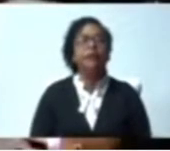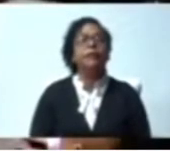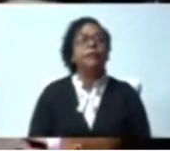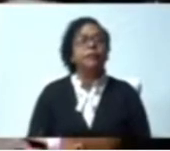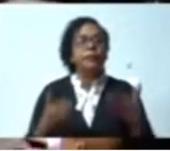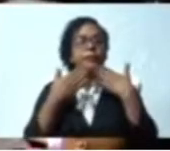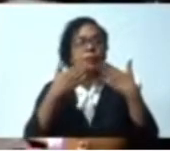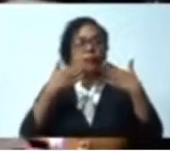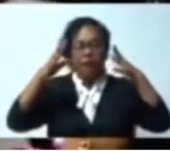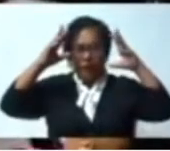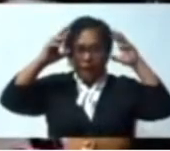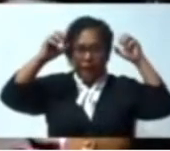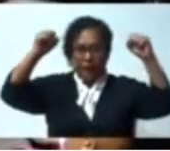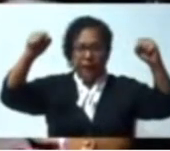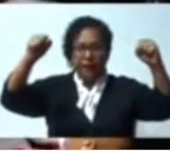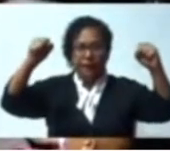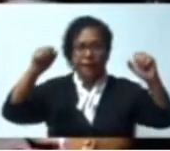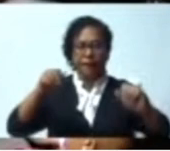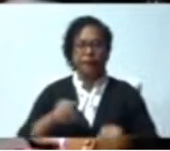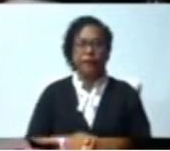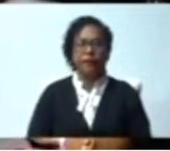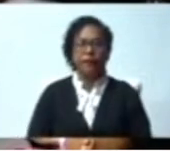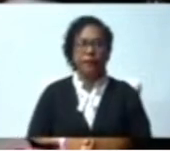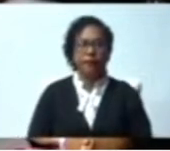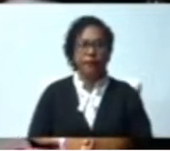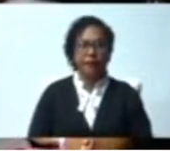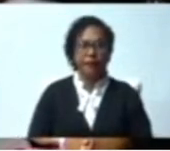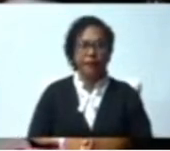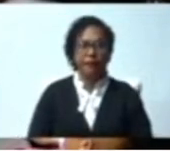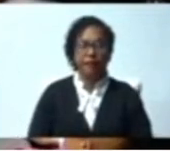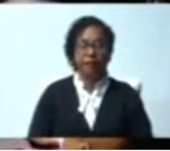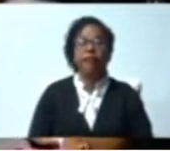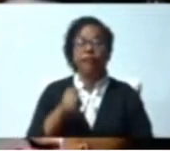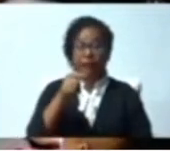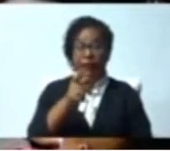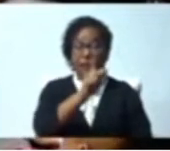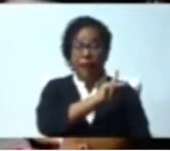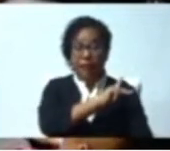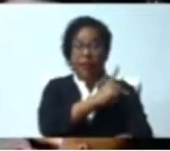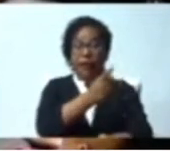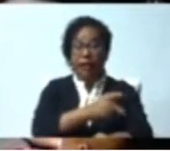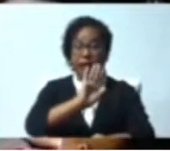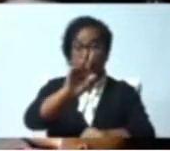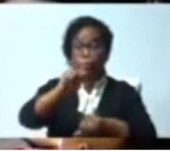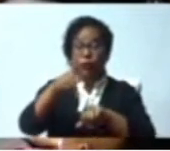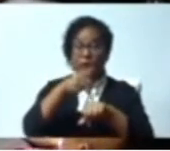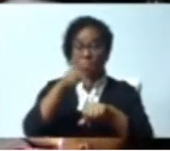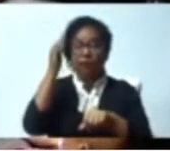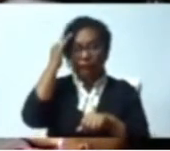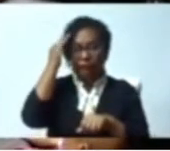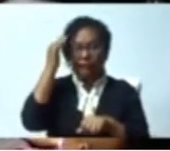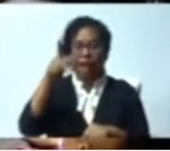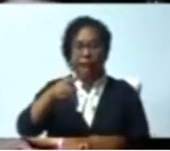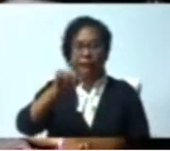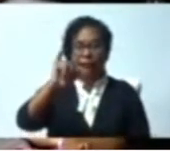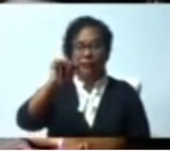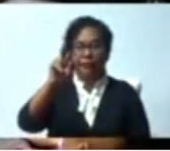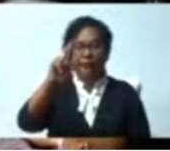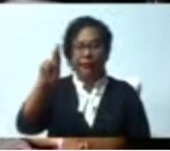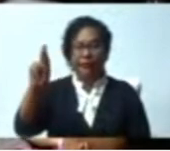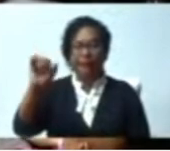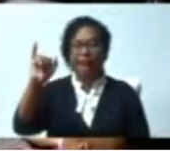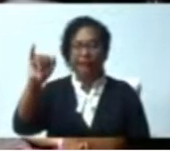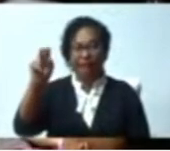Gracias, presidente. Y demás como gente, es conocido en Pedernales. Y en toda la costa de Barahona para allá.